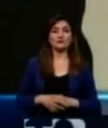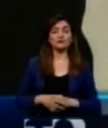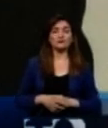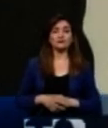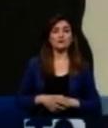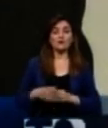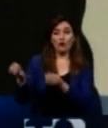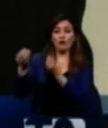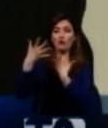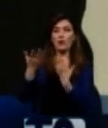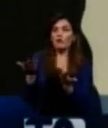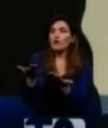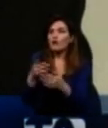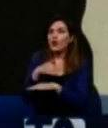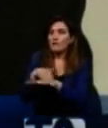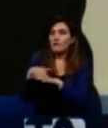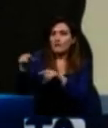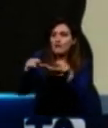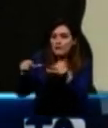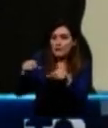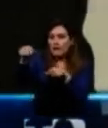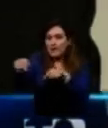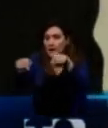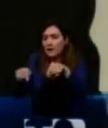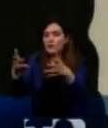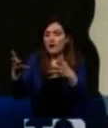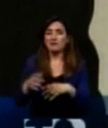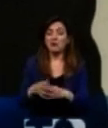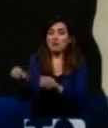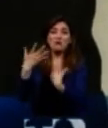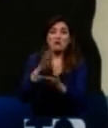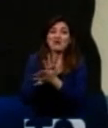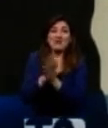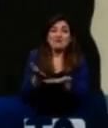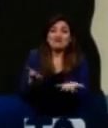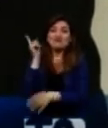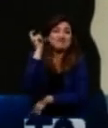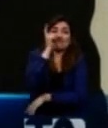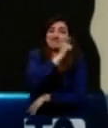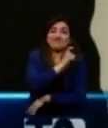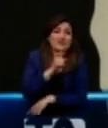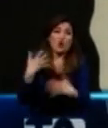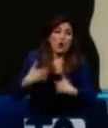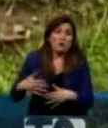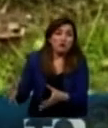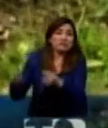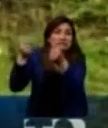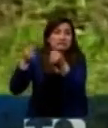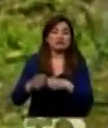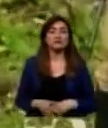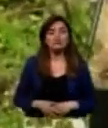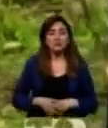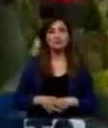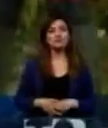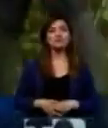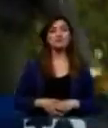lugar en que están. Eso es evidente que si no hay eso va a ser muy, muy complicado y difícil encontrarlos. Para que